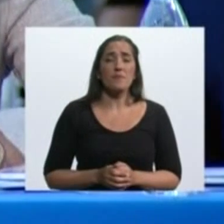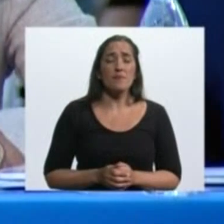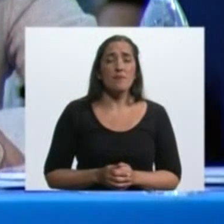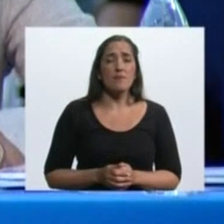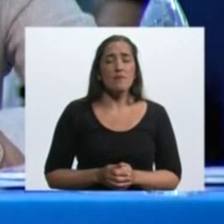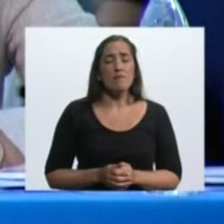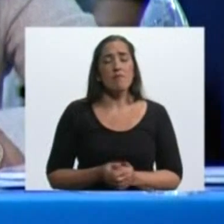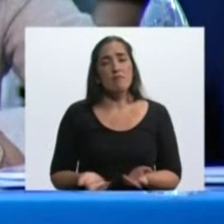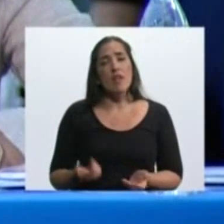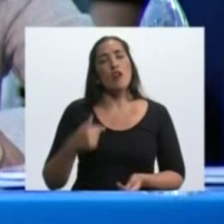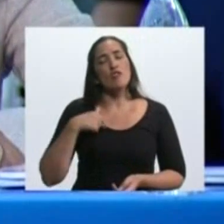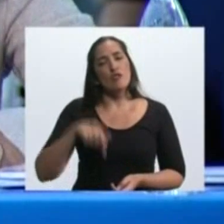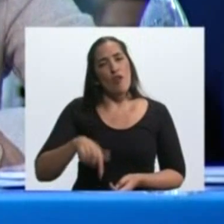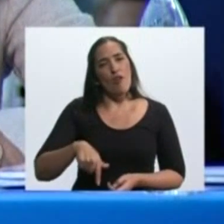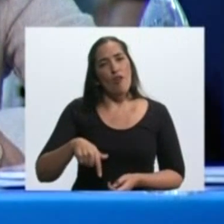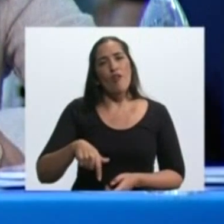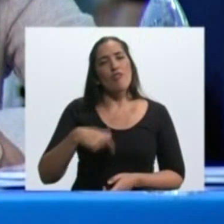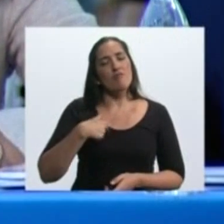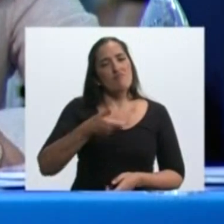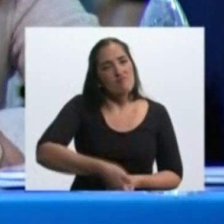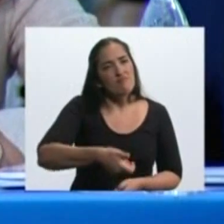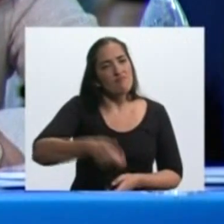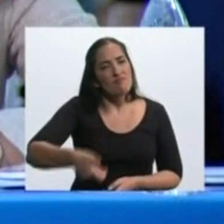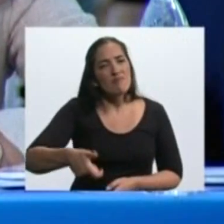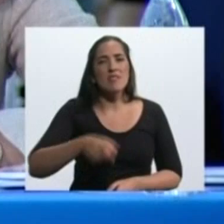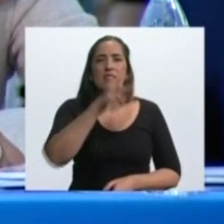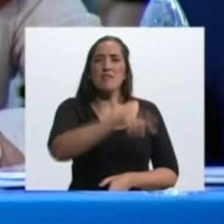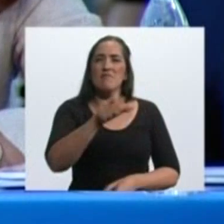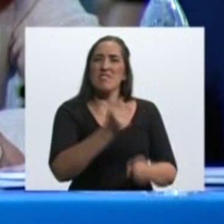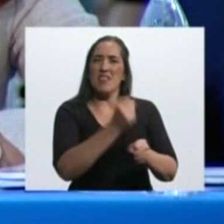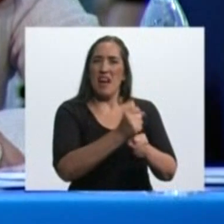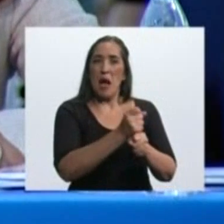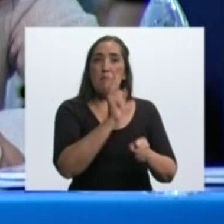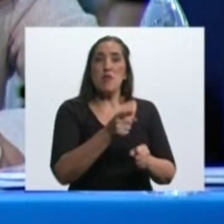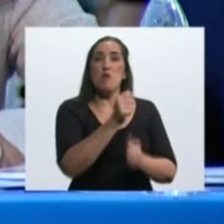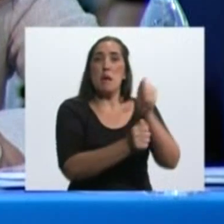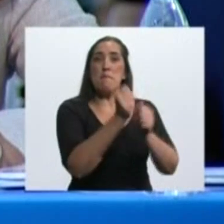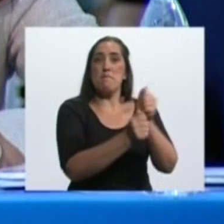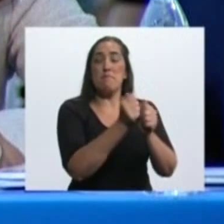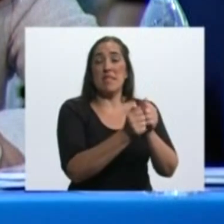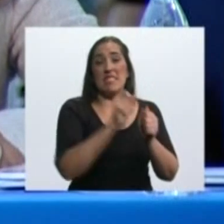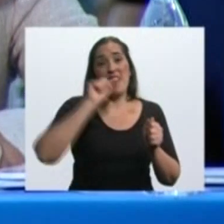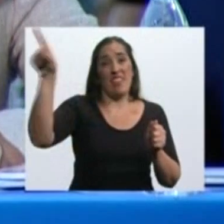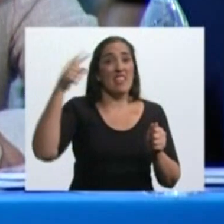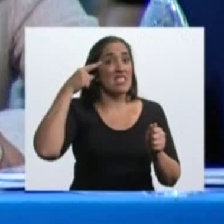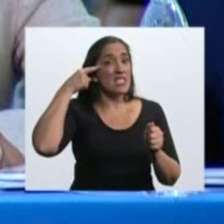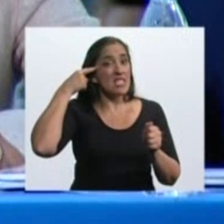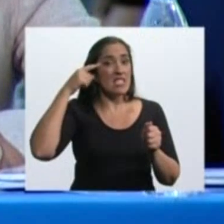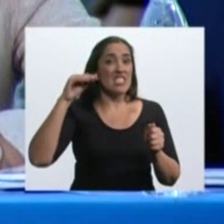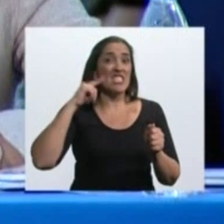cuando yo recién saludaba a los trabajadores de la empresa proveedora de estos trenes, que es una empresa china,